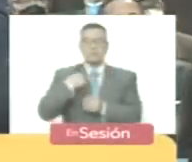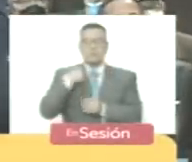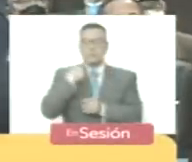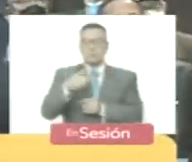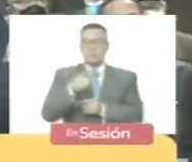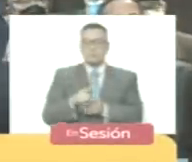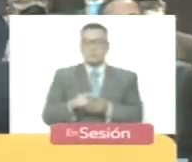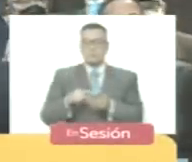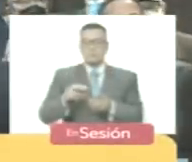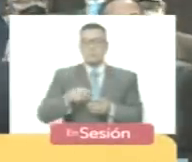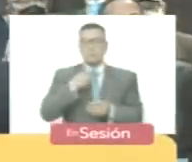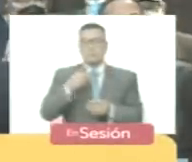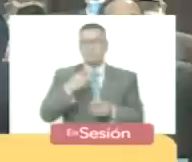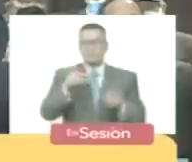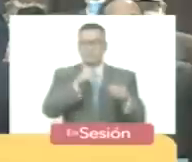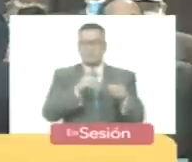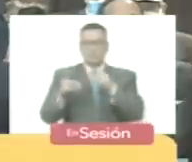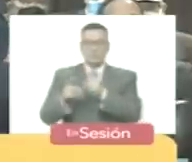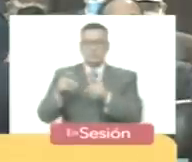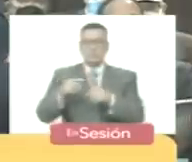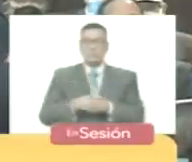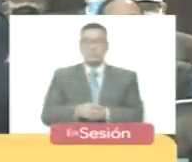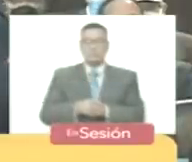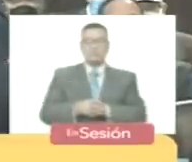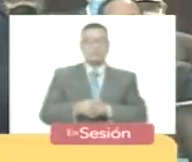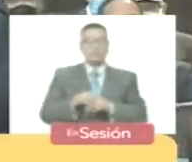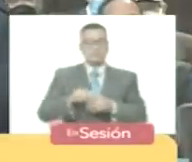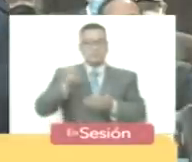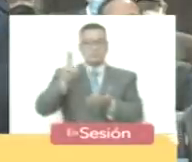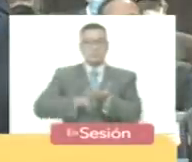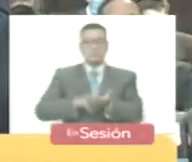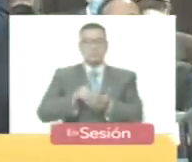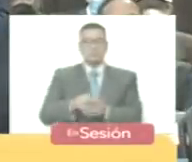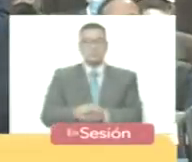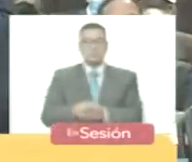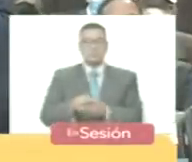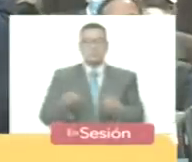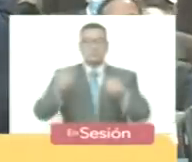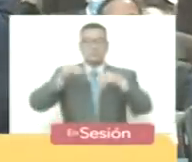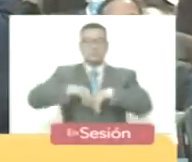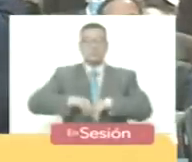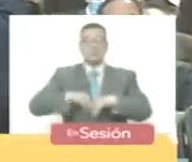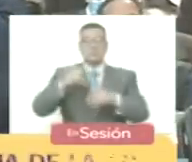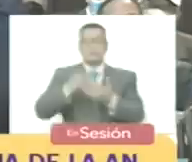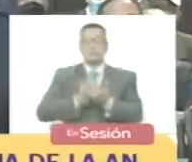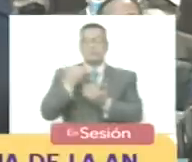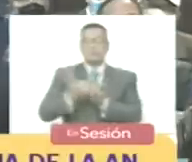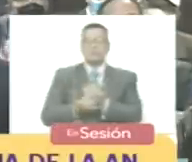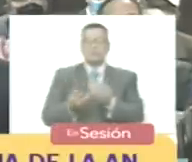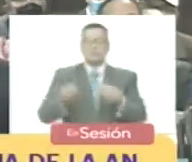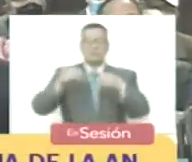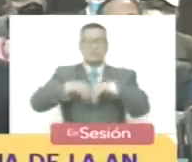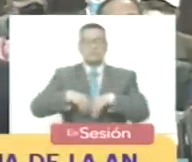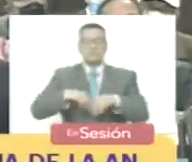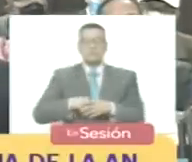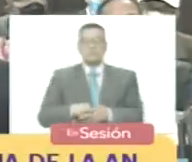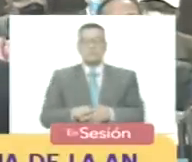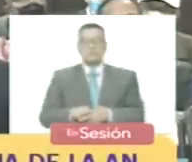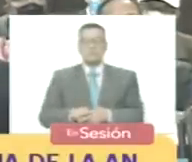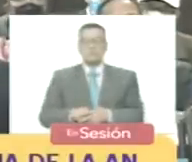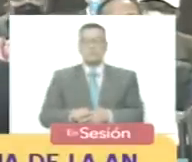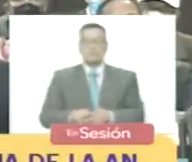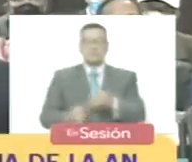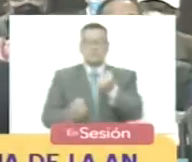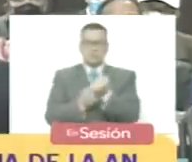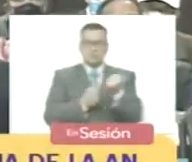esos parlamentos se debata, se discute y se aprueben acuerdos o proyectos de acuerdo en